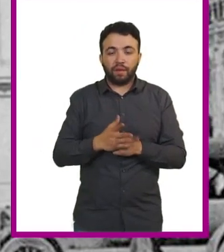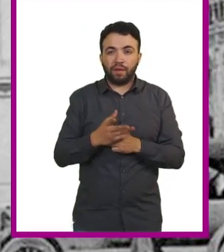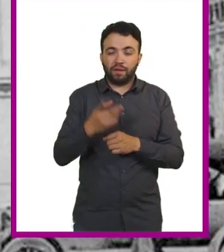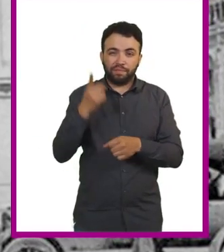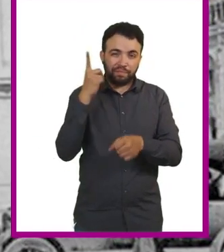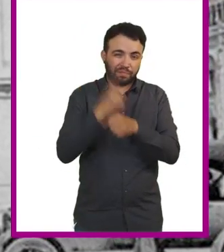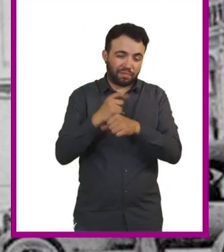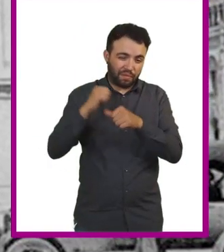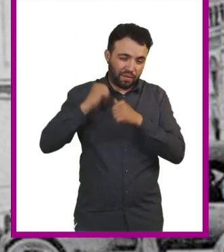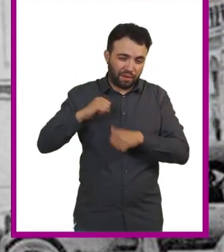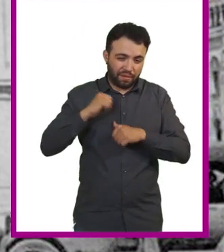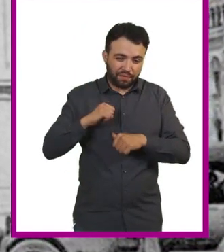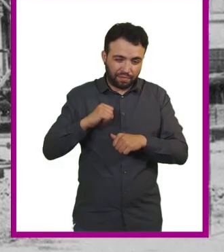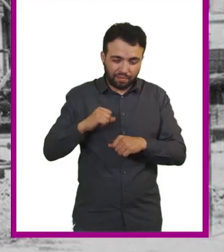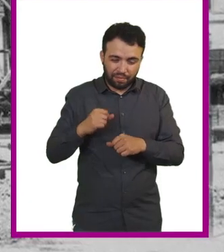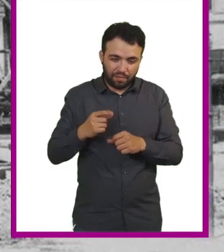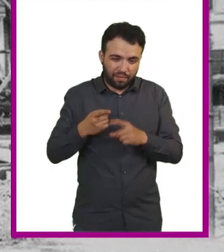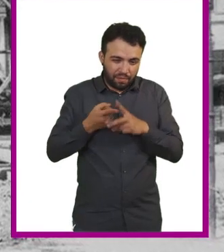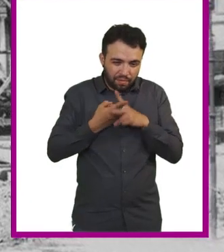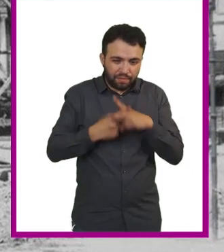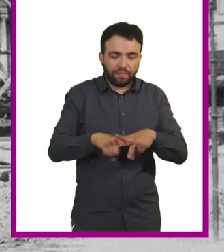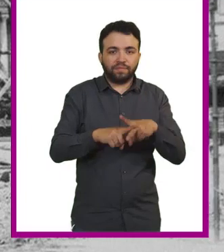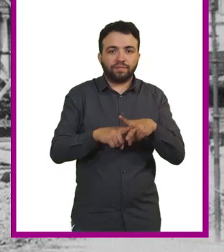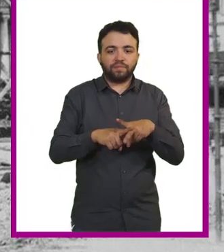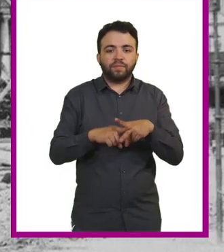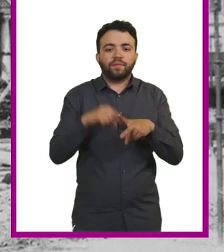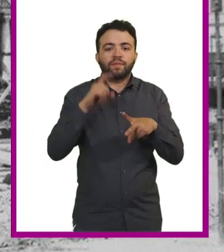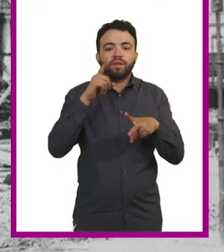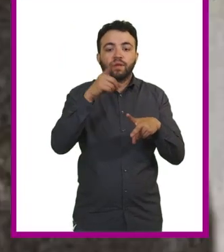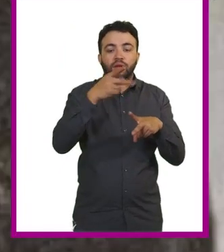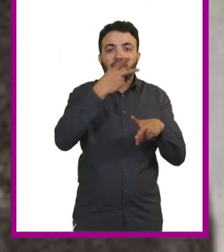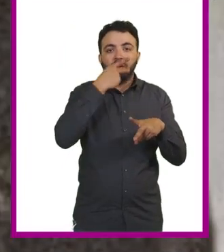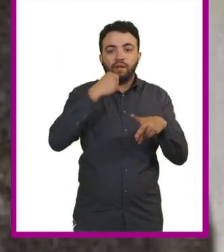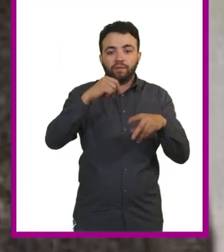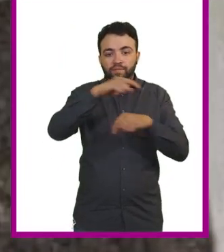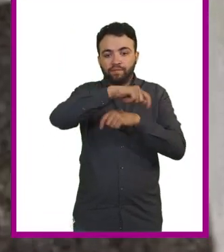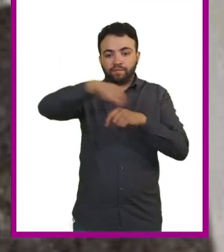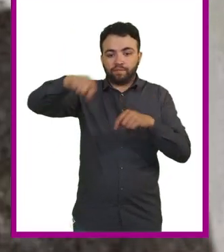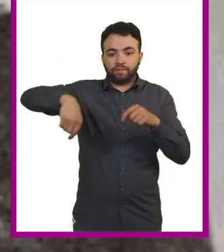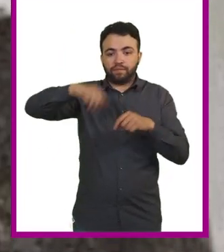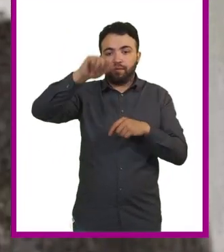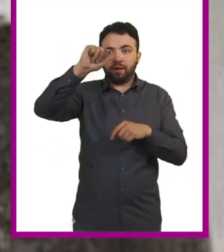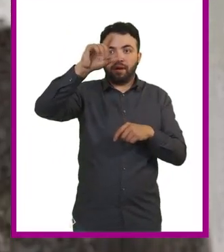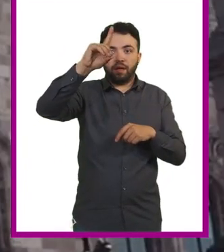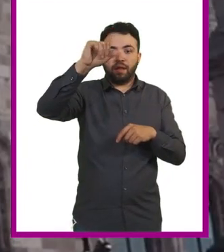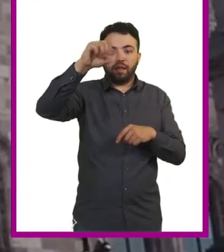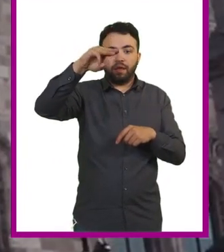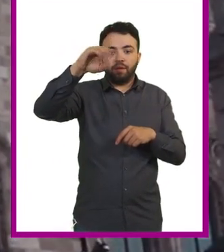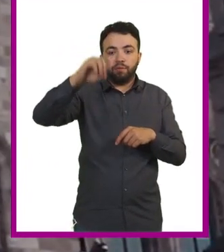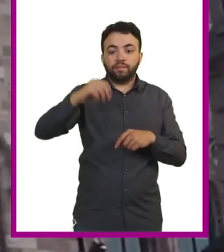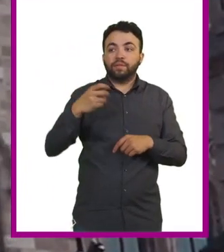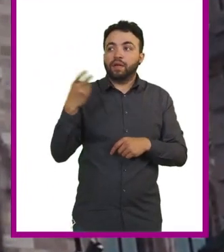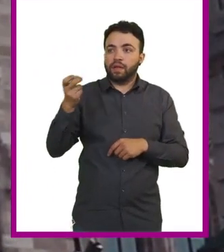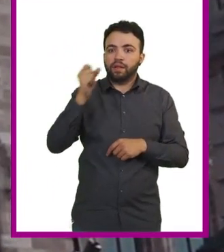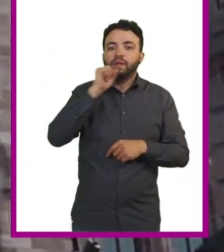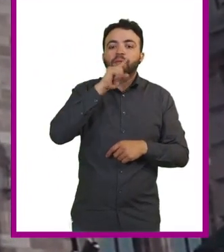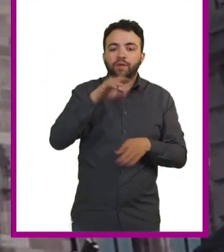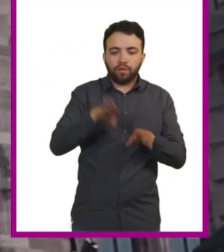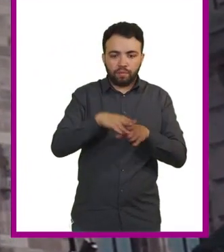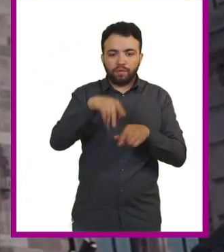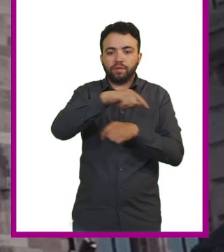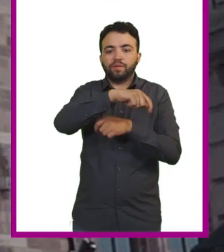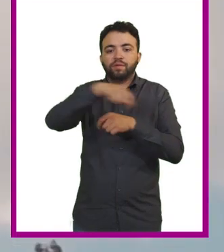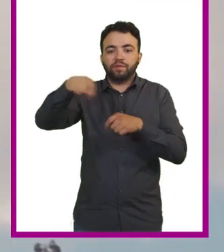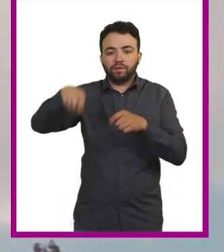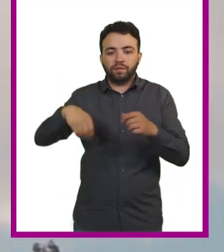En sus primeros tiempos, la construcción del edificio estuvo a cargo del arquitecto Adamo Boari, quien también fue el arquitecto de una